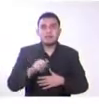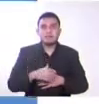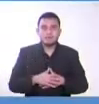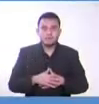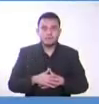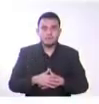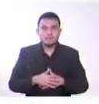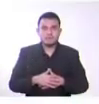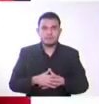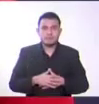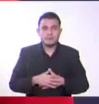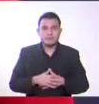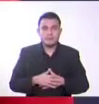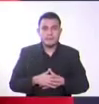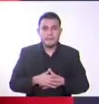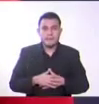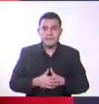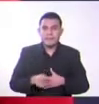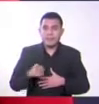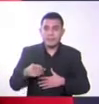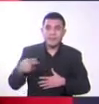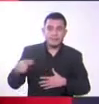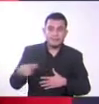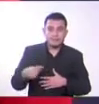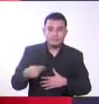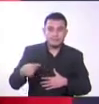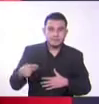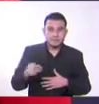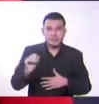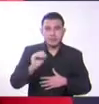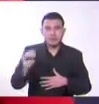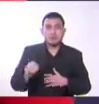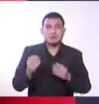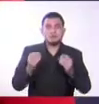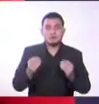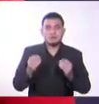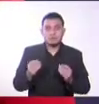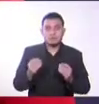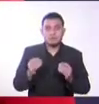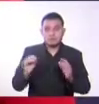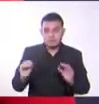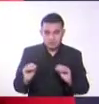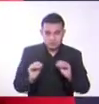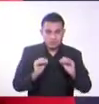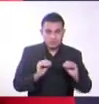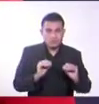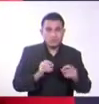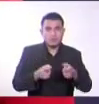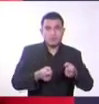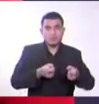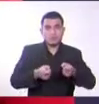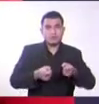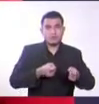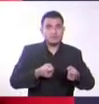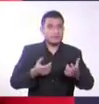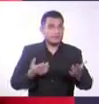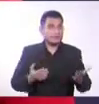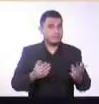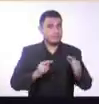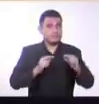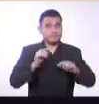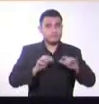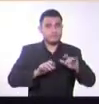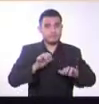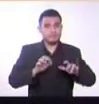que pensar qué es ese impuesto, cómo se aplica y cómo se administra. Tenemos ejemplos muchas veces de gente